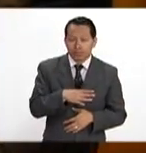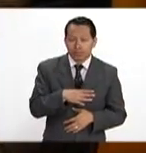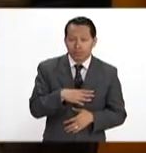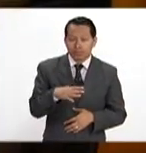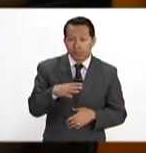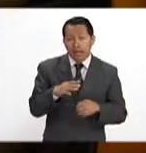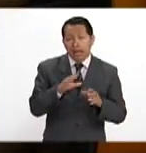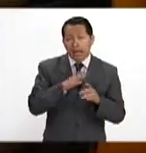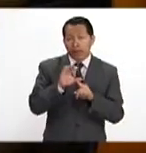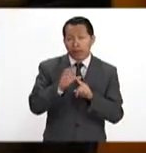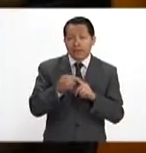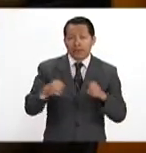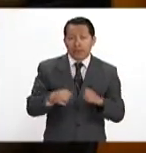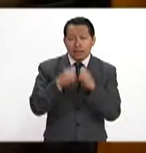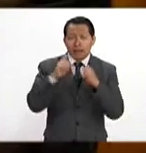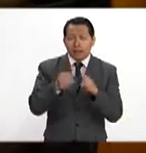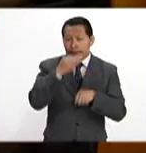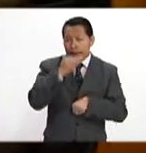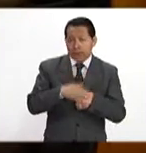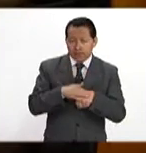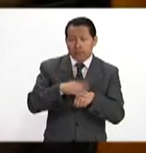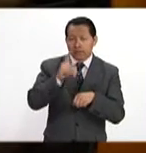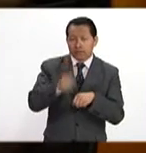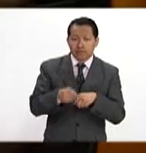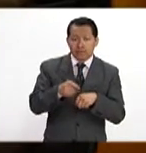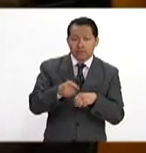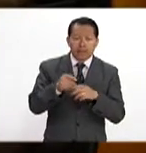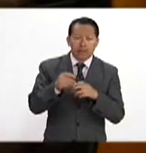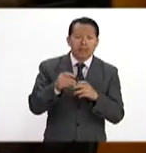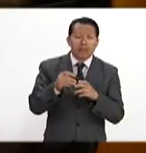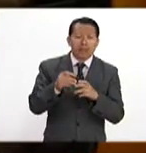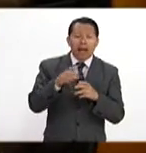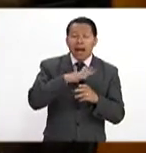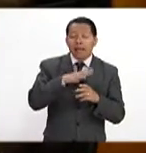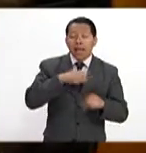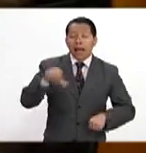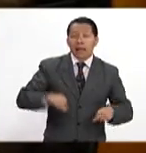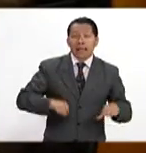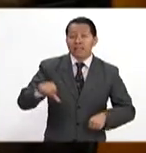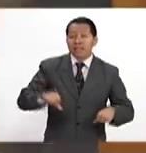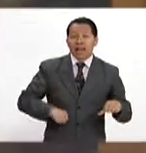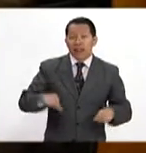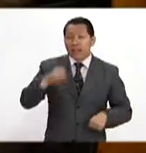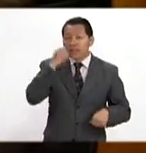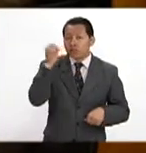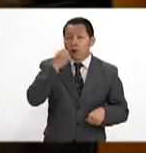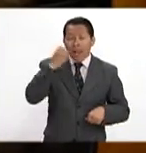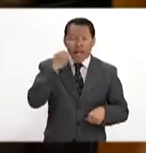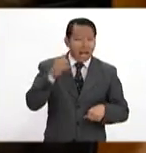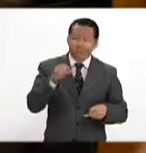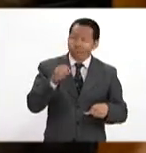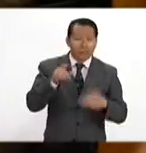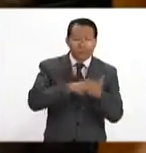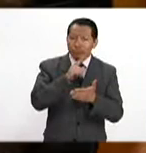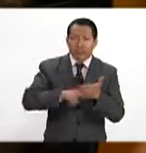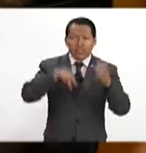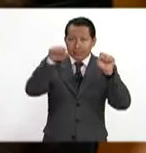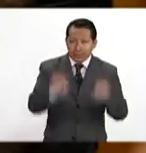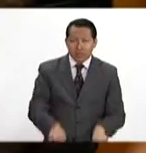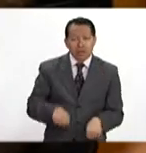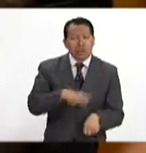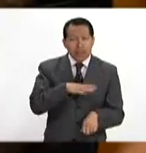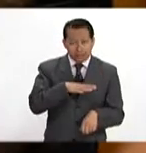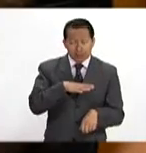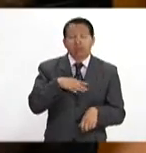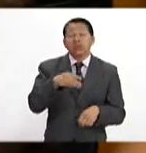de emergencia suspender de inmediato, y ya se hizo, las actividades en todas las escuelas. Ya se ordenó hace unos minutos